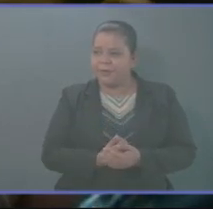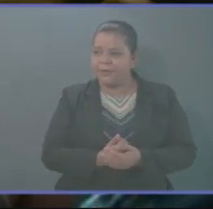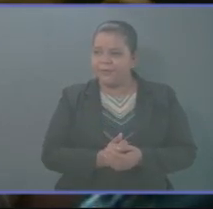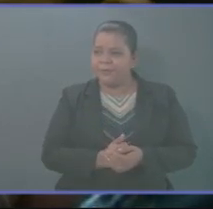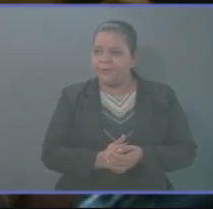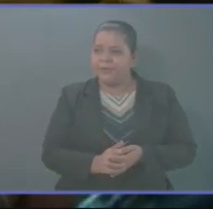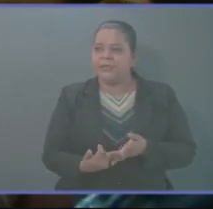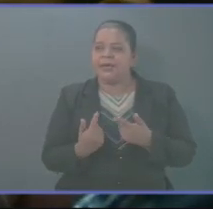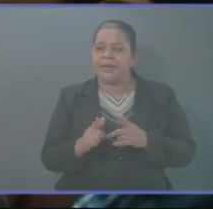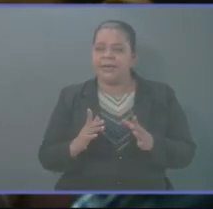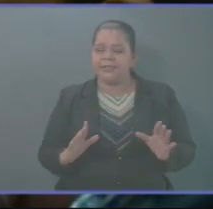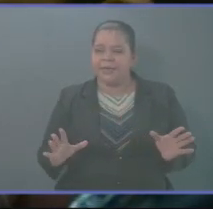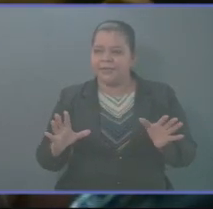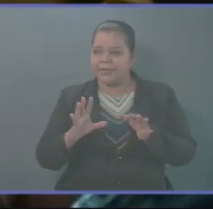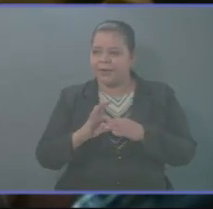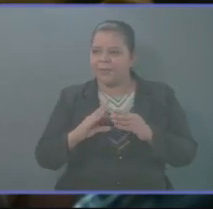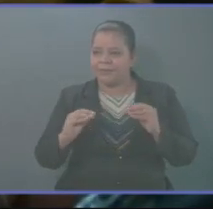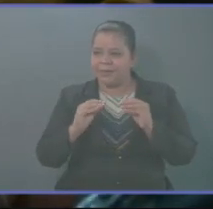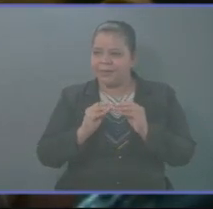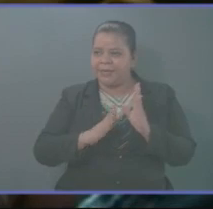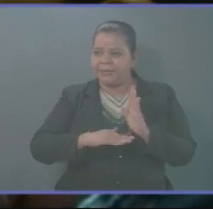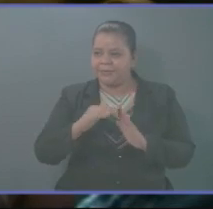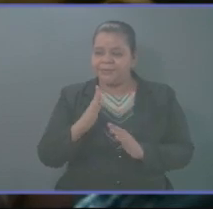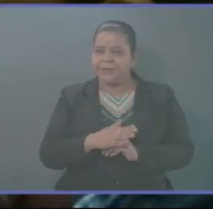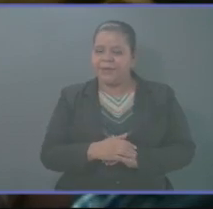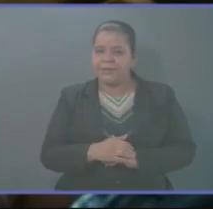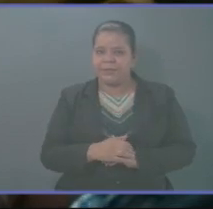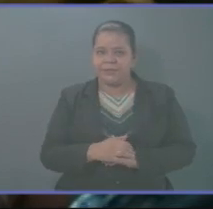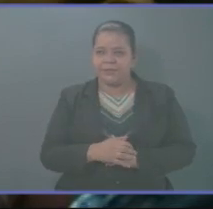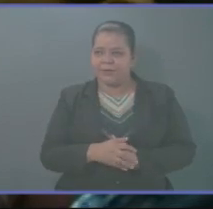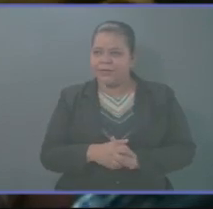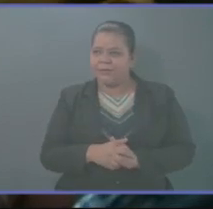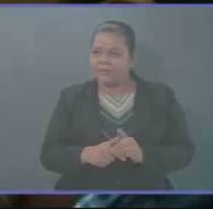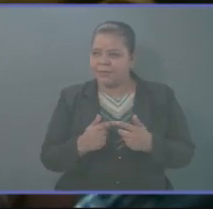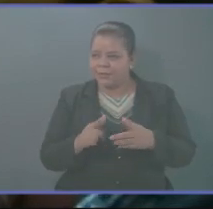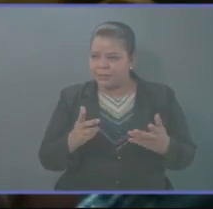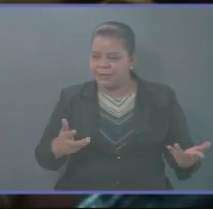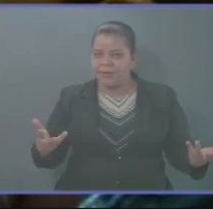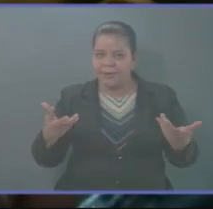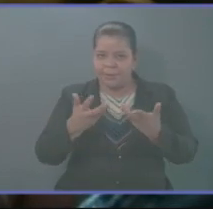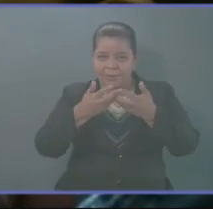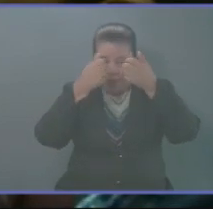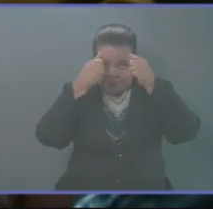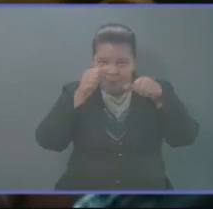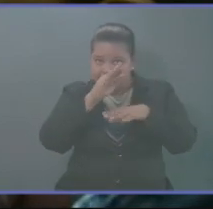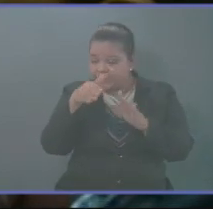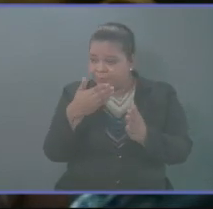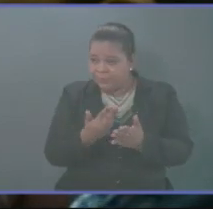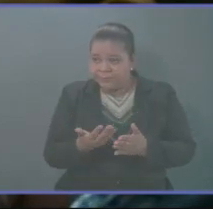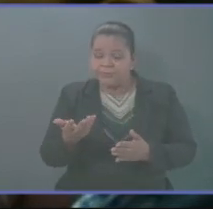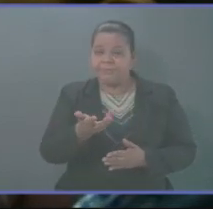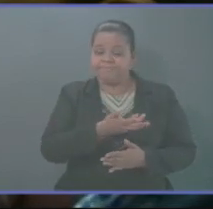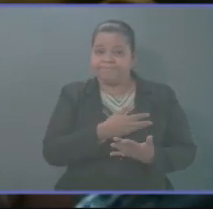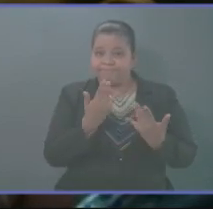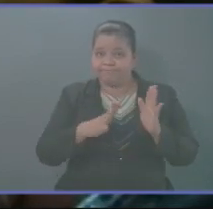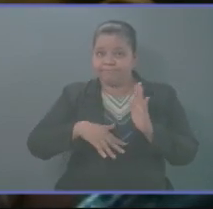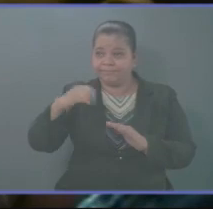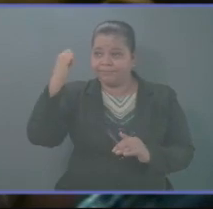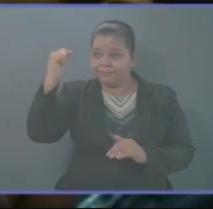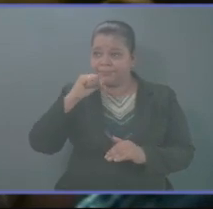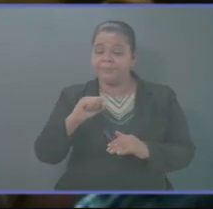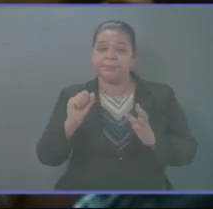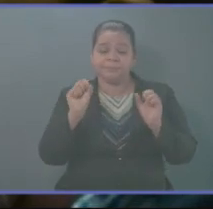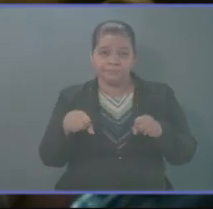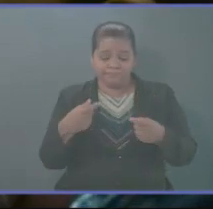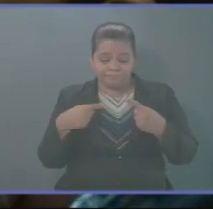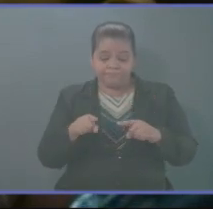al trabajador. Y es bien triste conocer casos de personas que viven tal vez